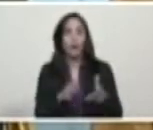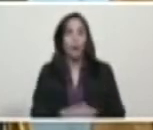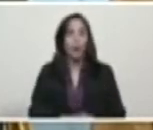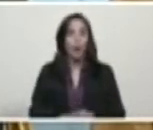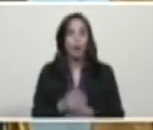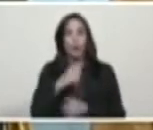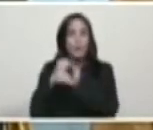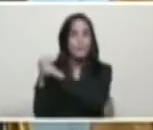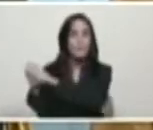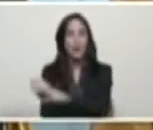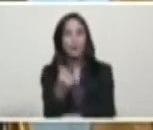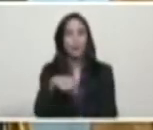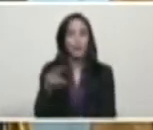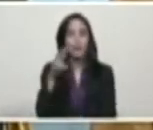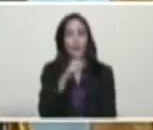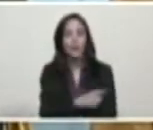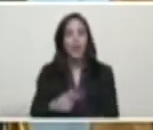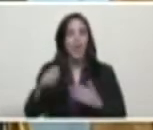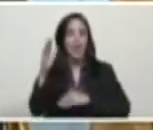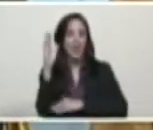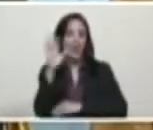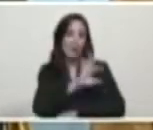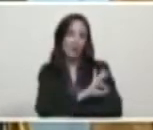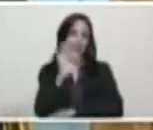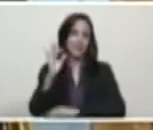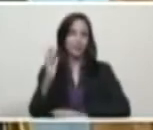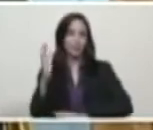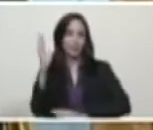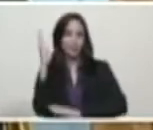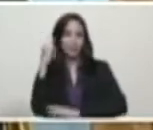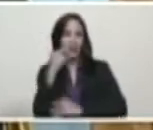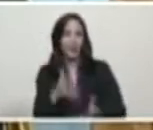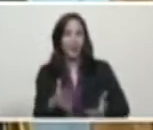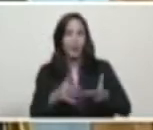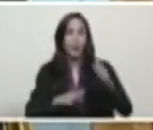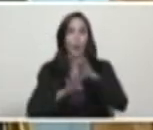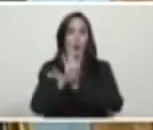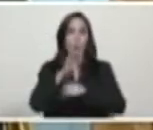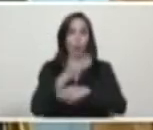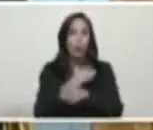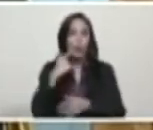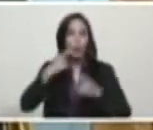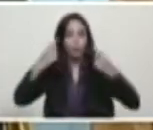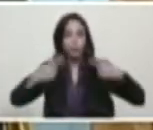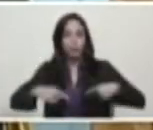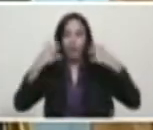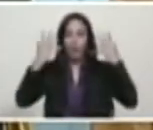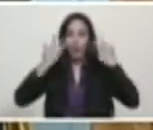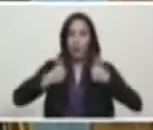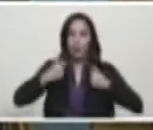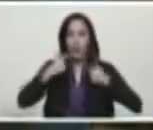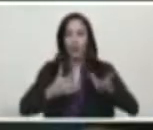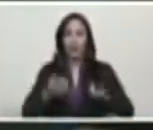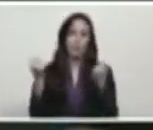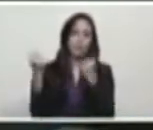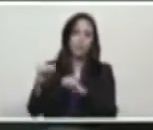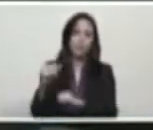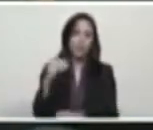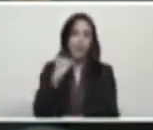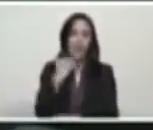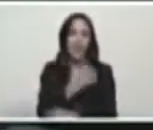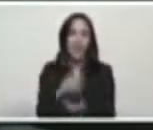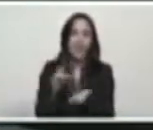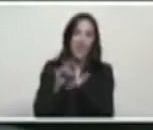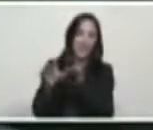del béisbol profesional los Cardenales de Lara al ganar el cuarto juego contra los Leones del Caracas.